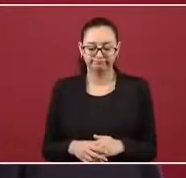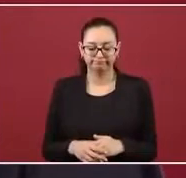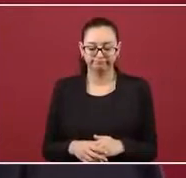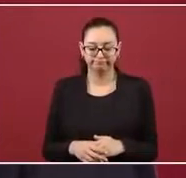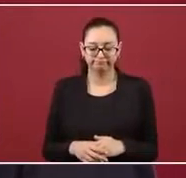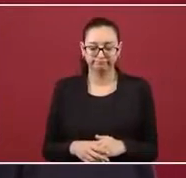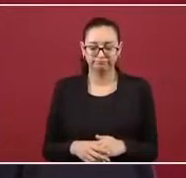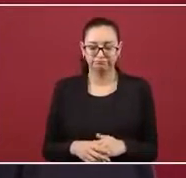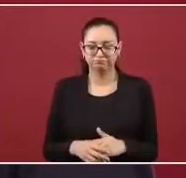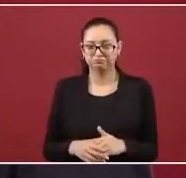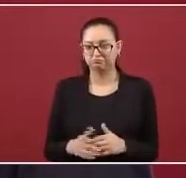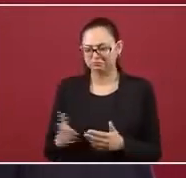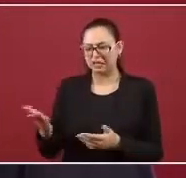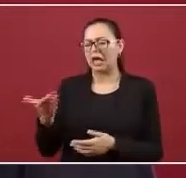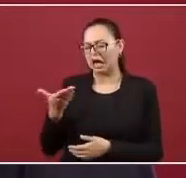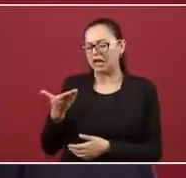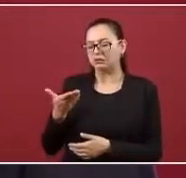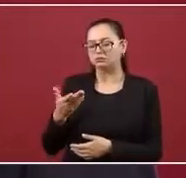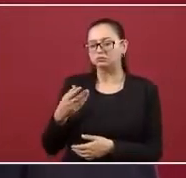lo omito,